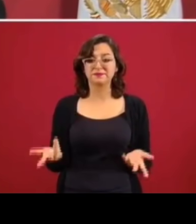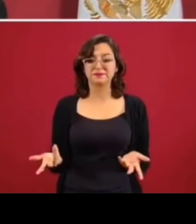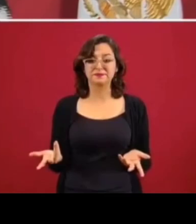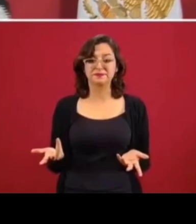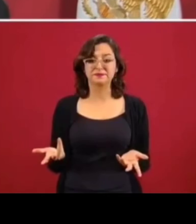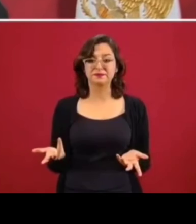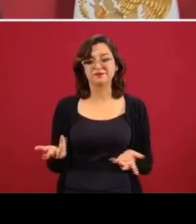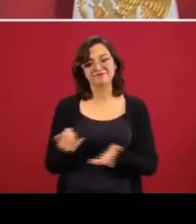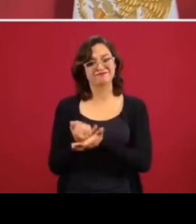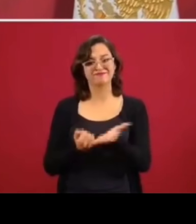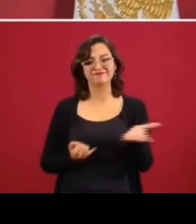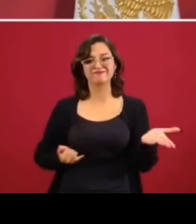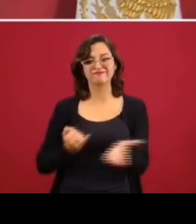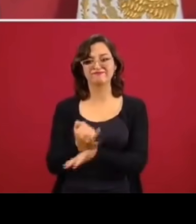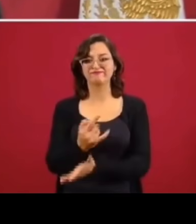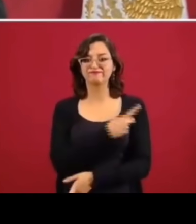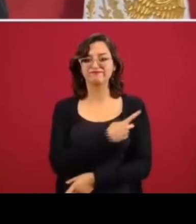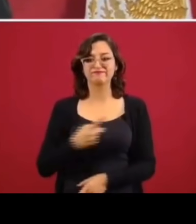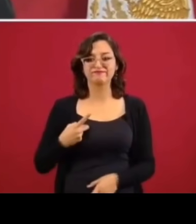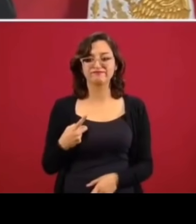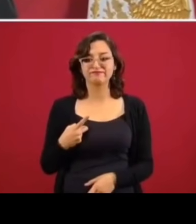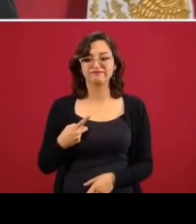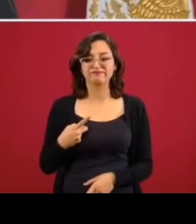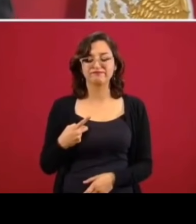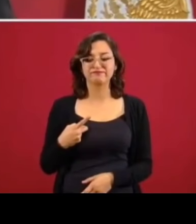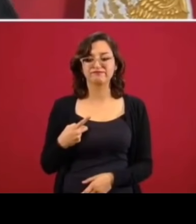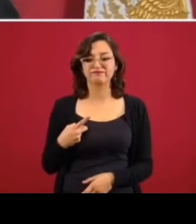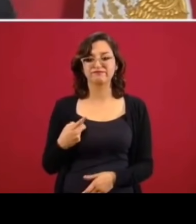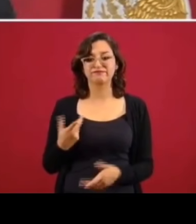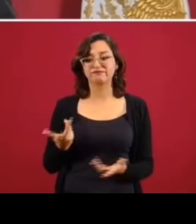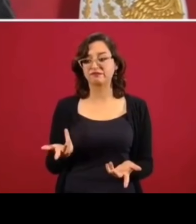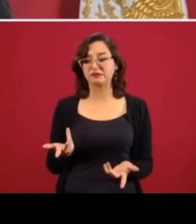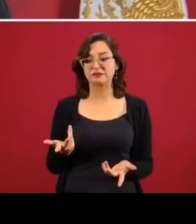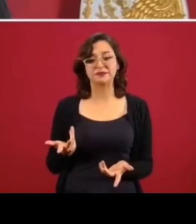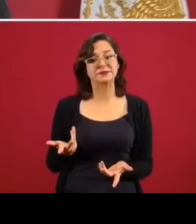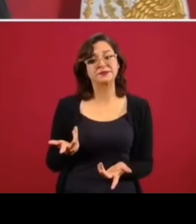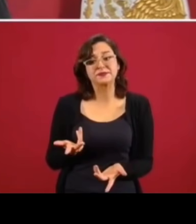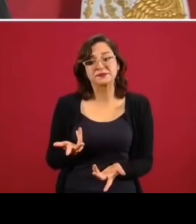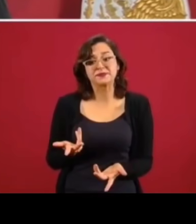y hay que tomar una decisión. Y hay quienes dicen,